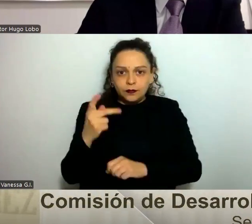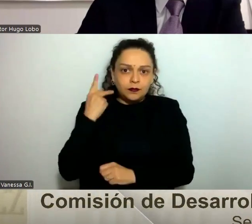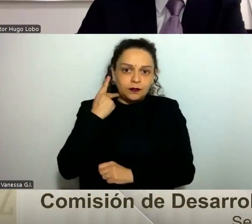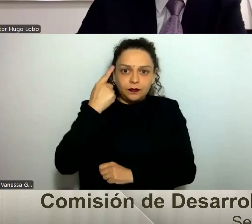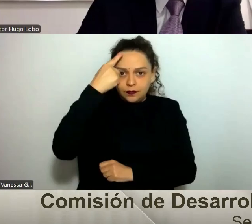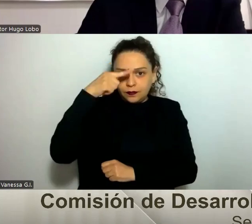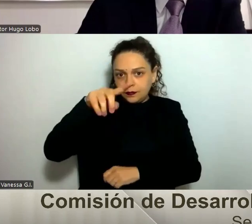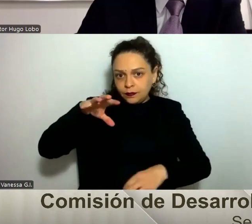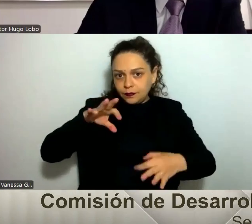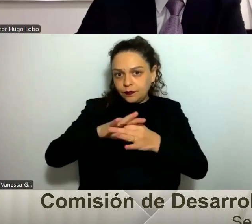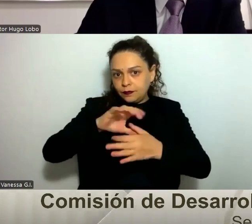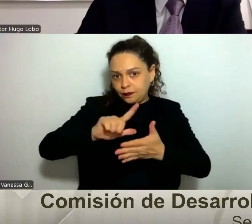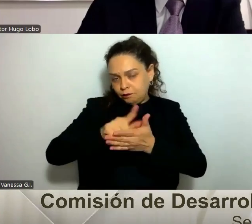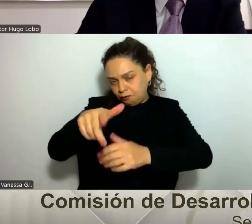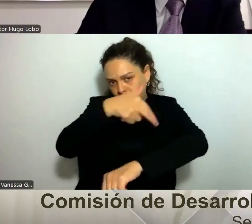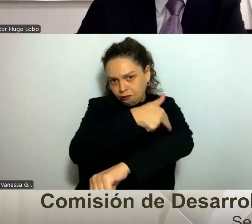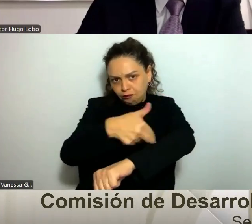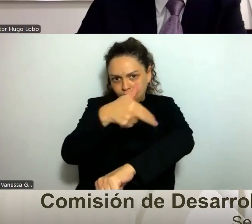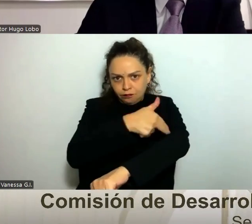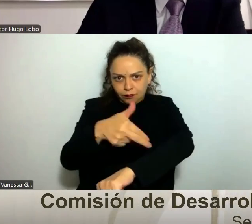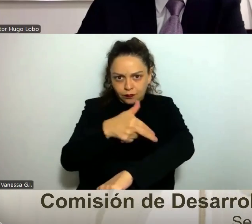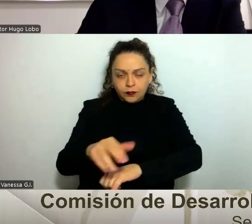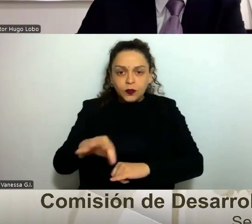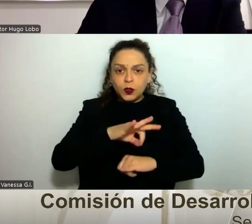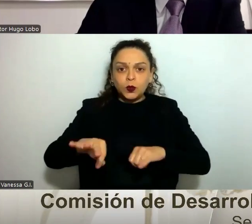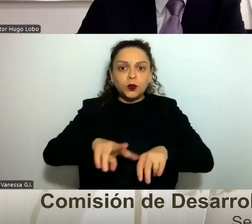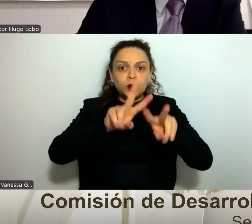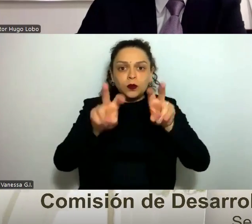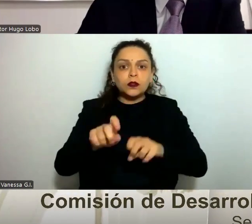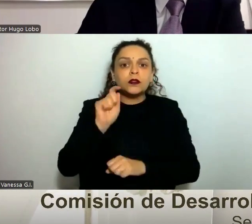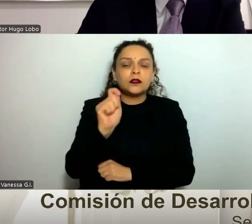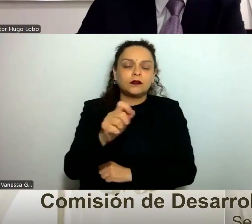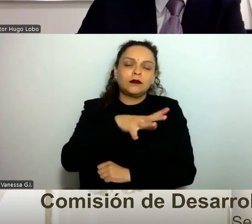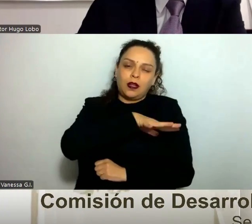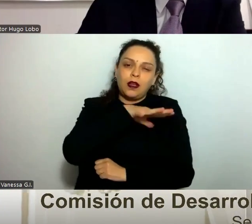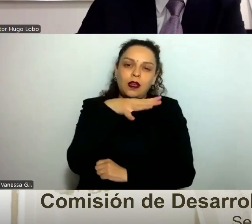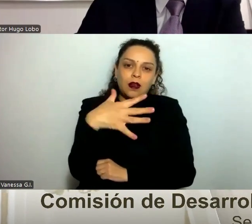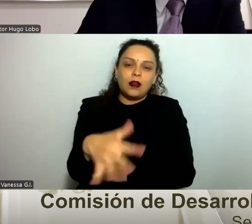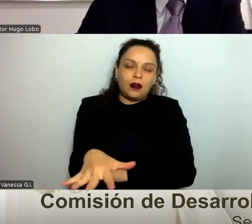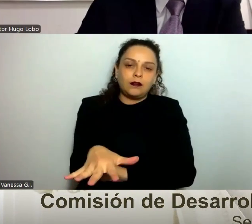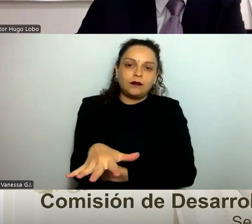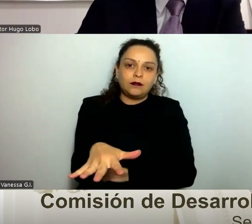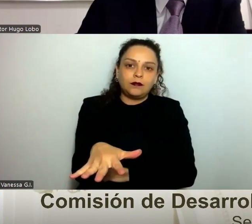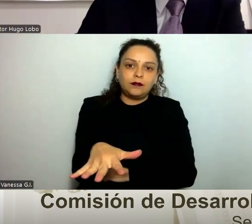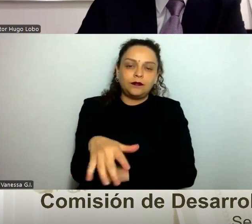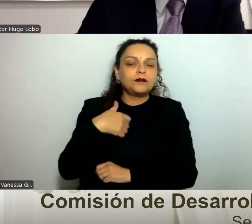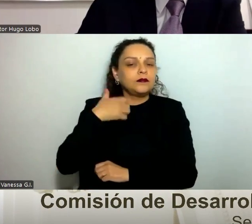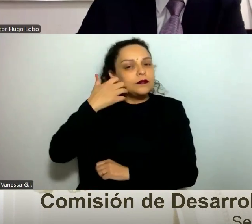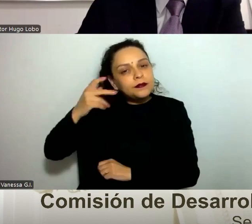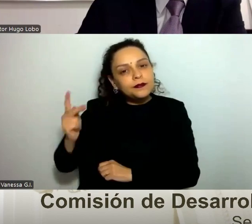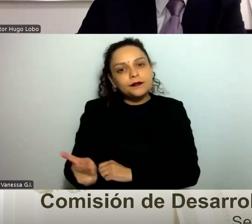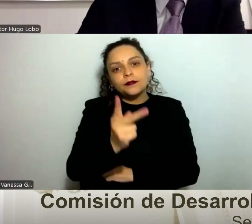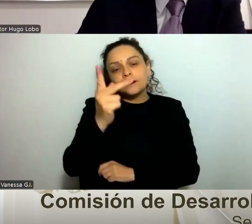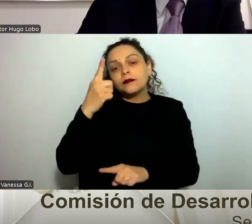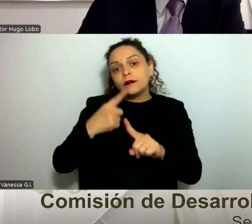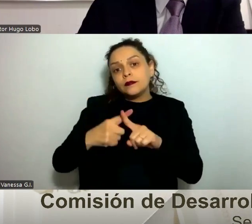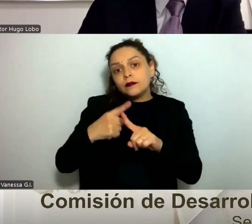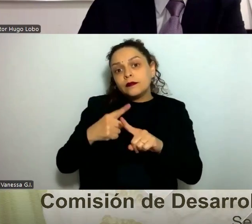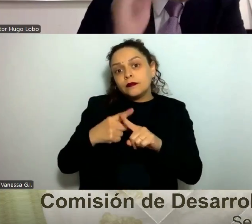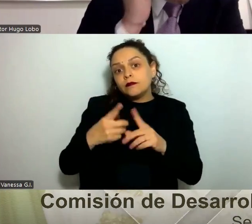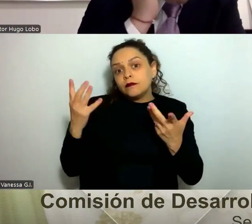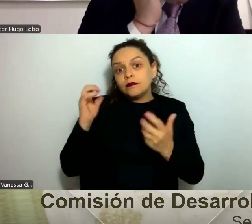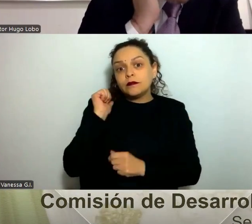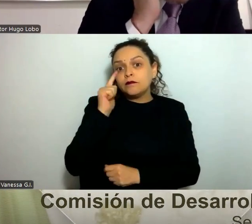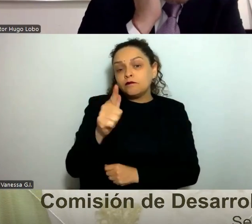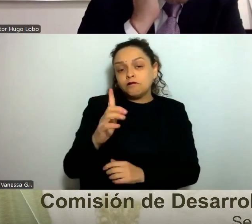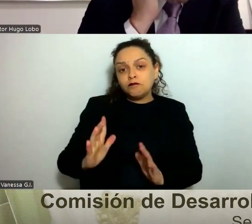efectos a que haya lugar. Y como último punto estarían los asuntos generales a esta sesión. Preguntaría si alguien tiene algún asunto general que